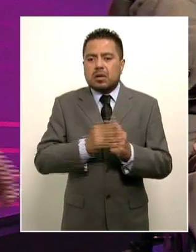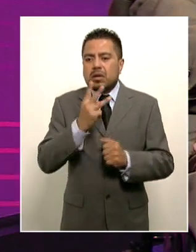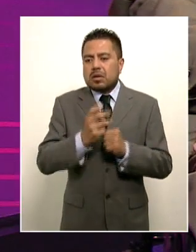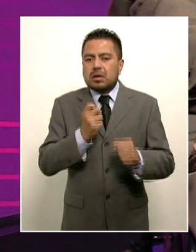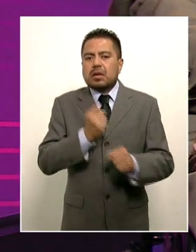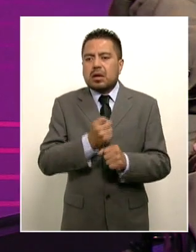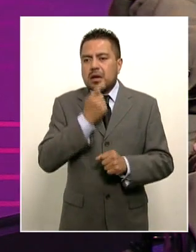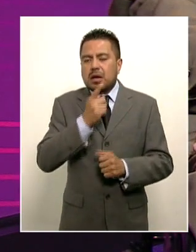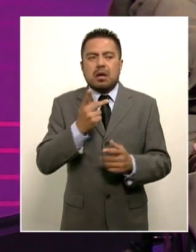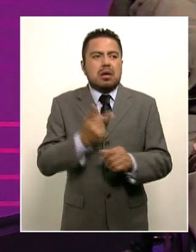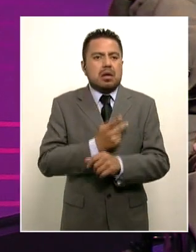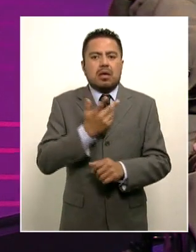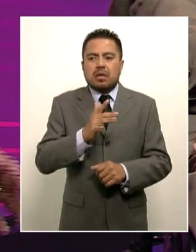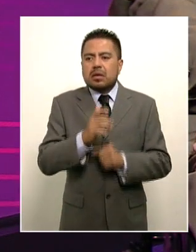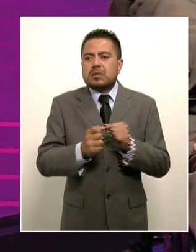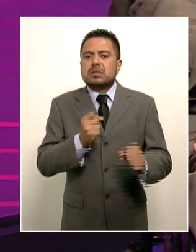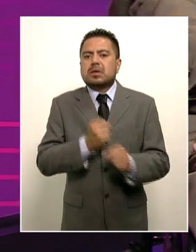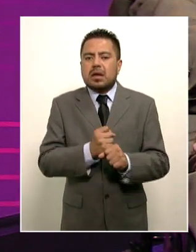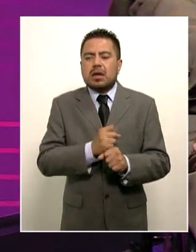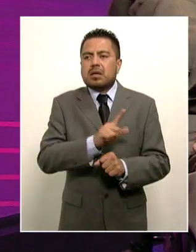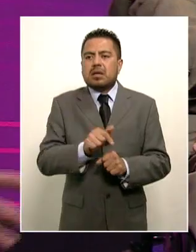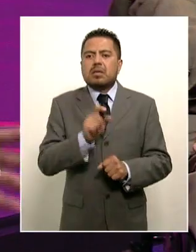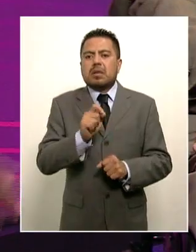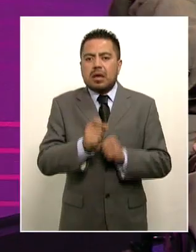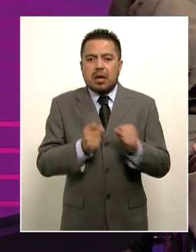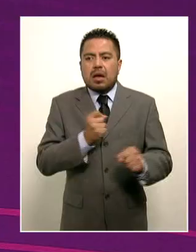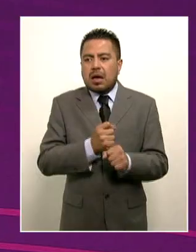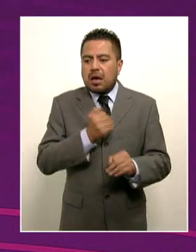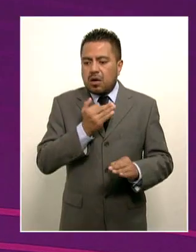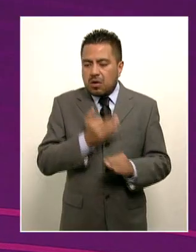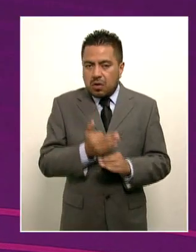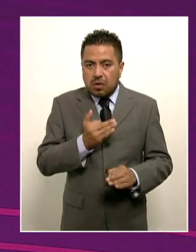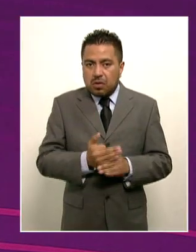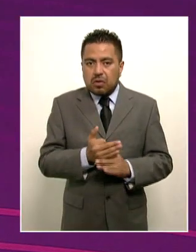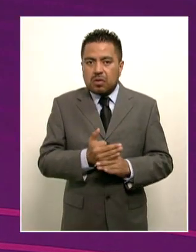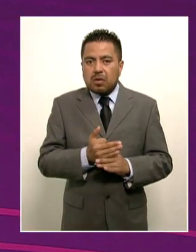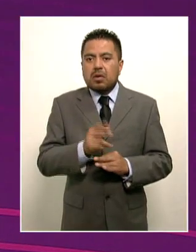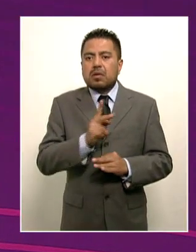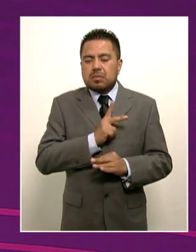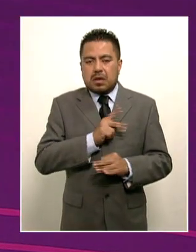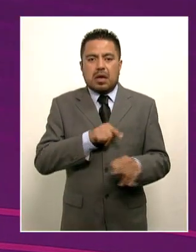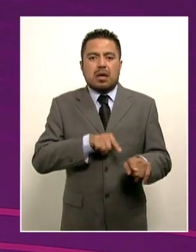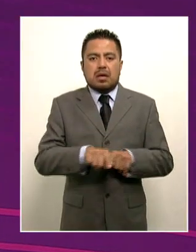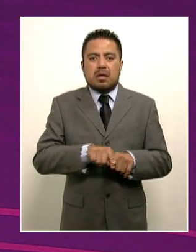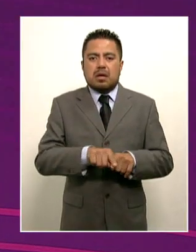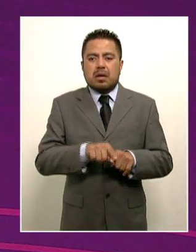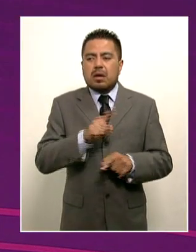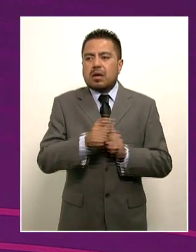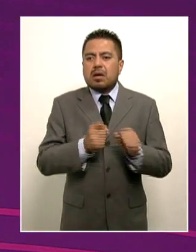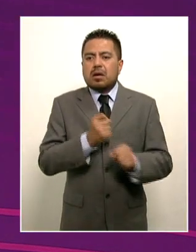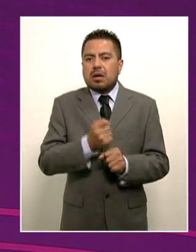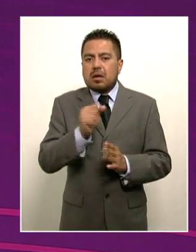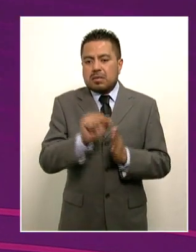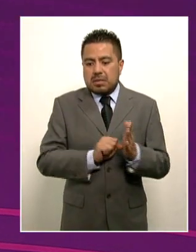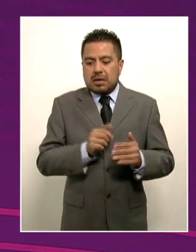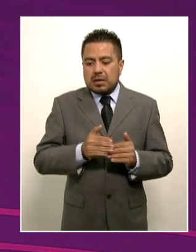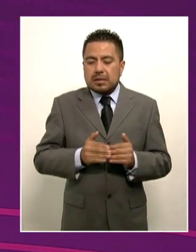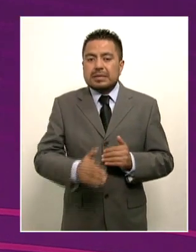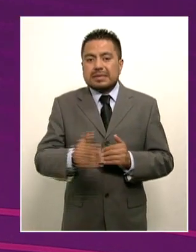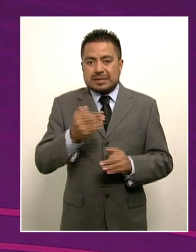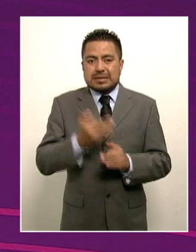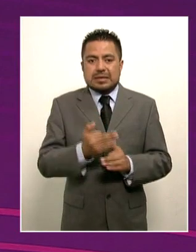años, le dicen no va a pasar de 10, no va a pasar de 20. Y ahorita mi gordo va a cumplir en este mes, de hecho,